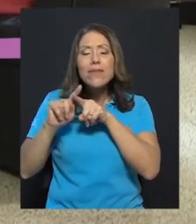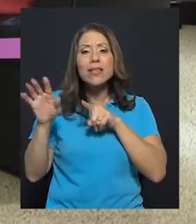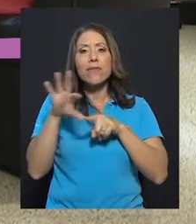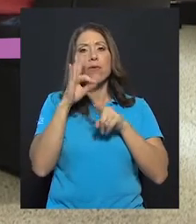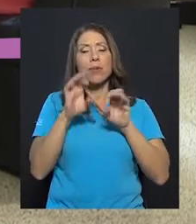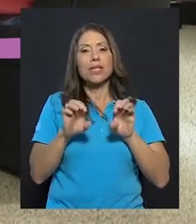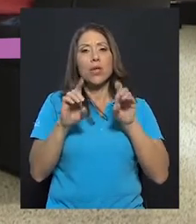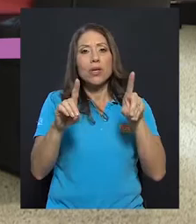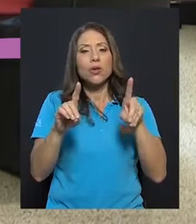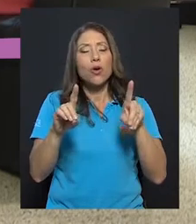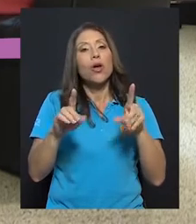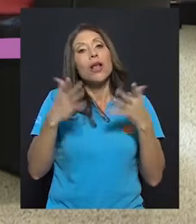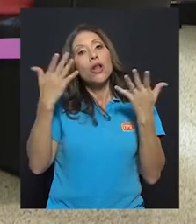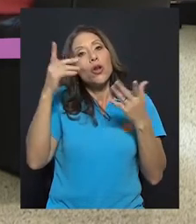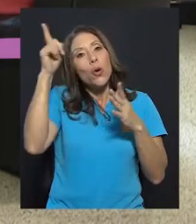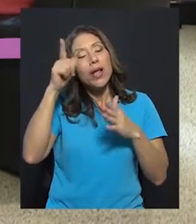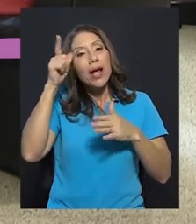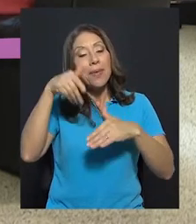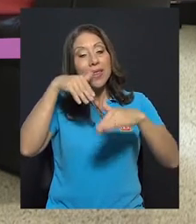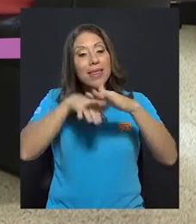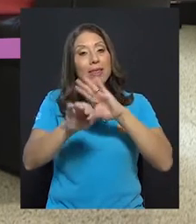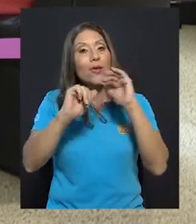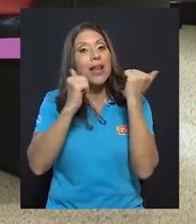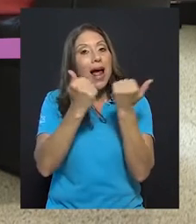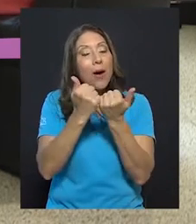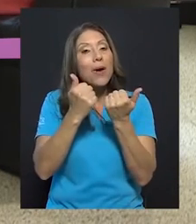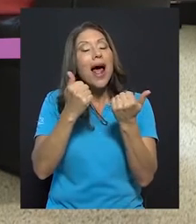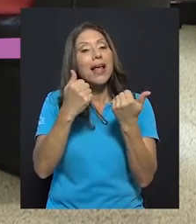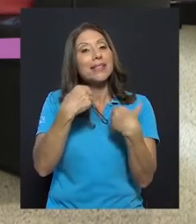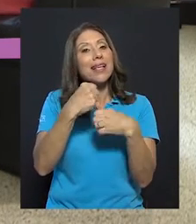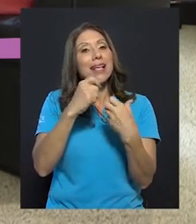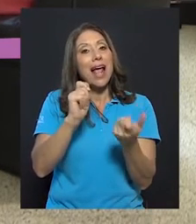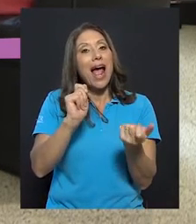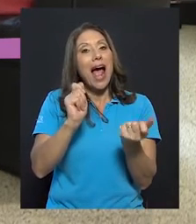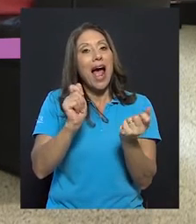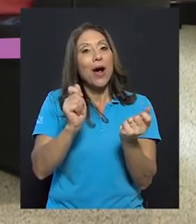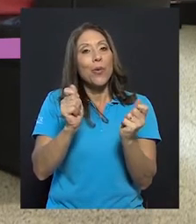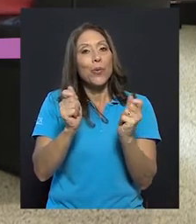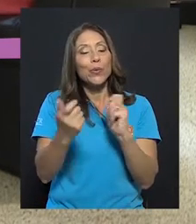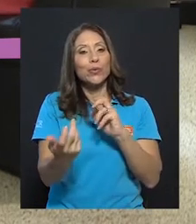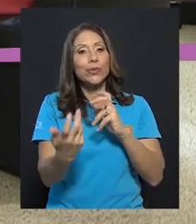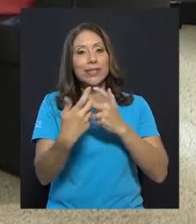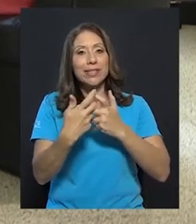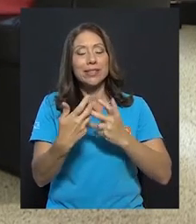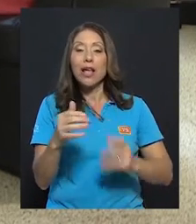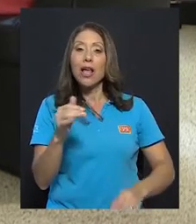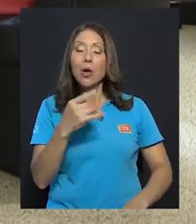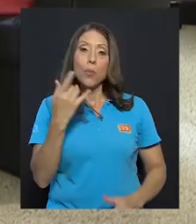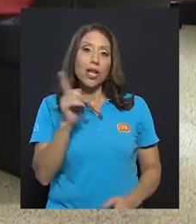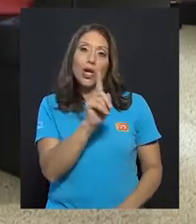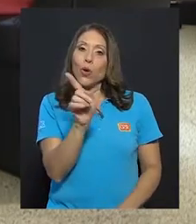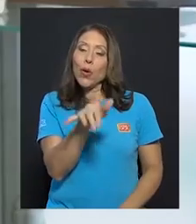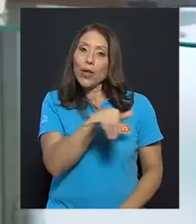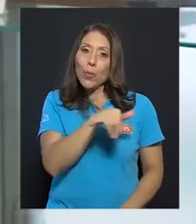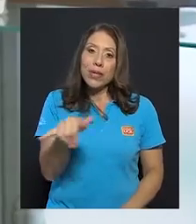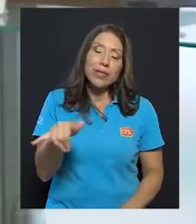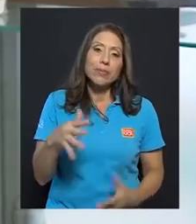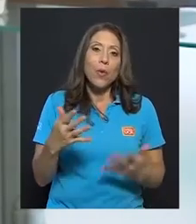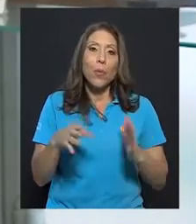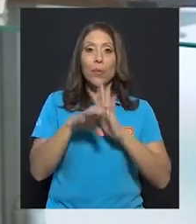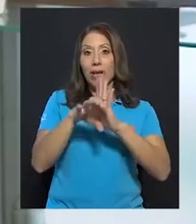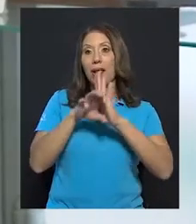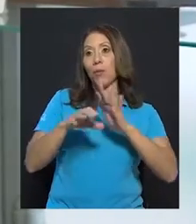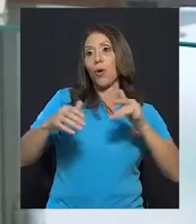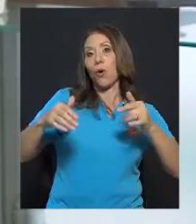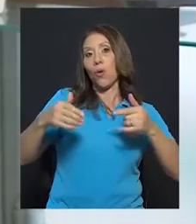hay ajustes que se hacen propiamente en las aulas, porque como usted bien señala, no es lo mismo abordar ciertas temáticas,